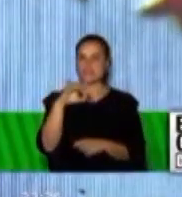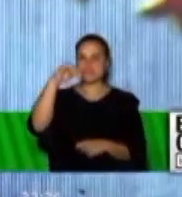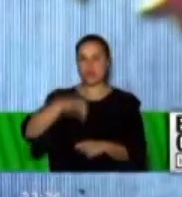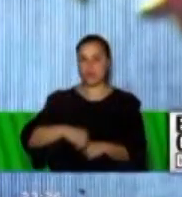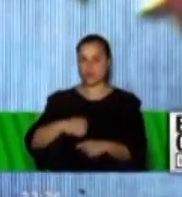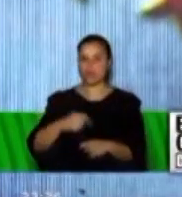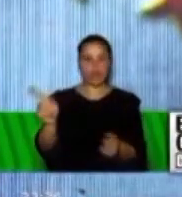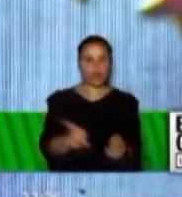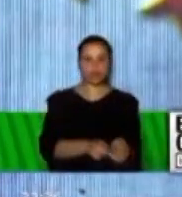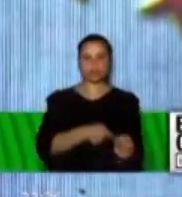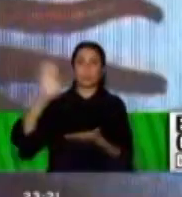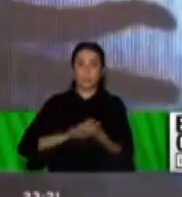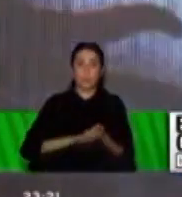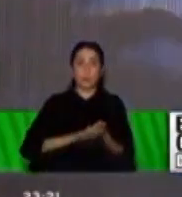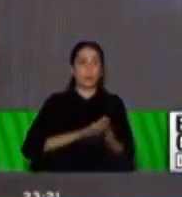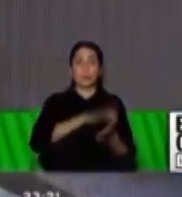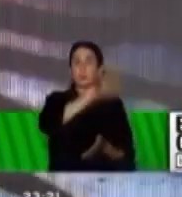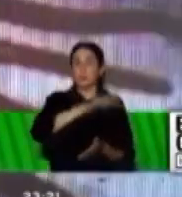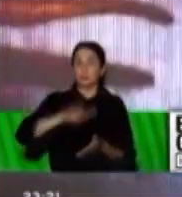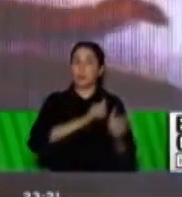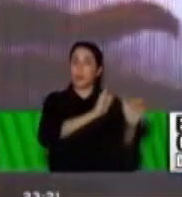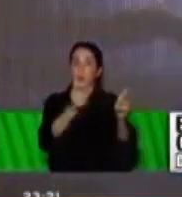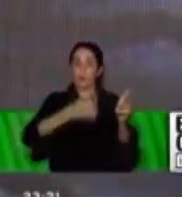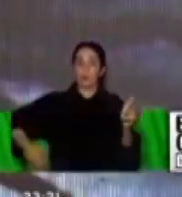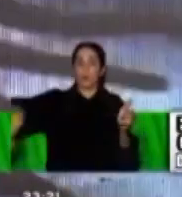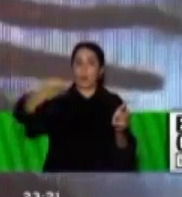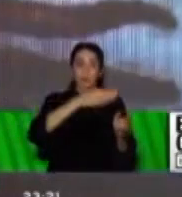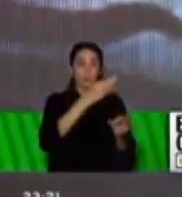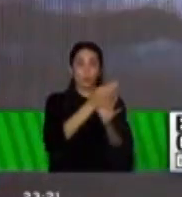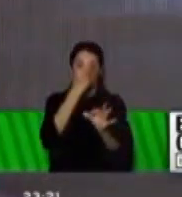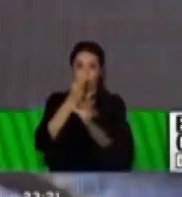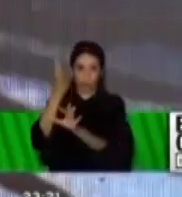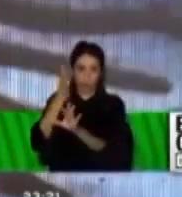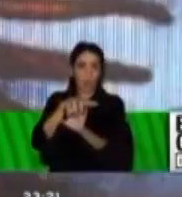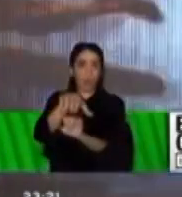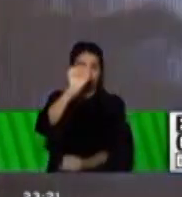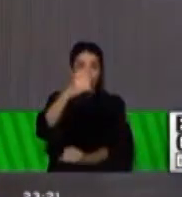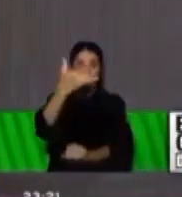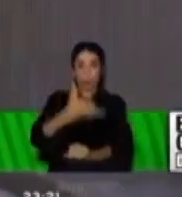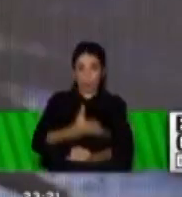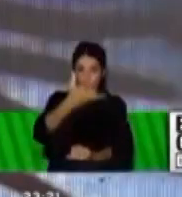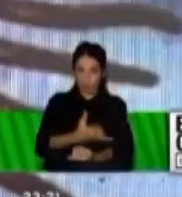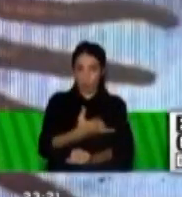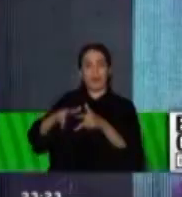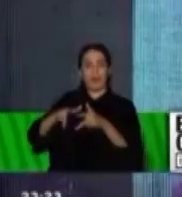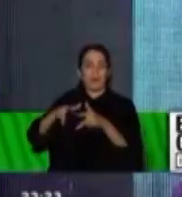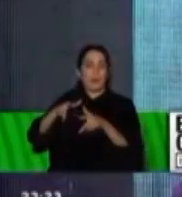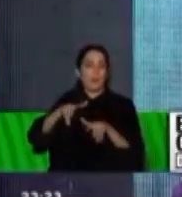renovación, que es el oficialismo, y tiene 16 años, ¿no?, en el poder. Es como mucho tiempo en donde hay,